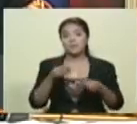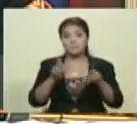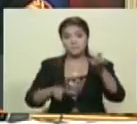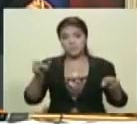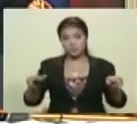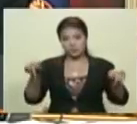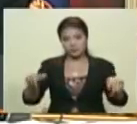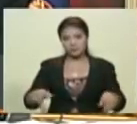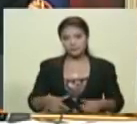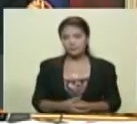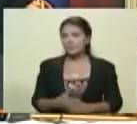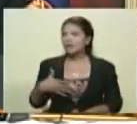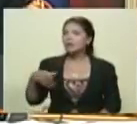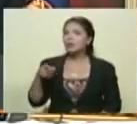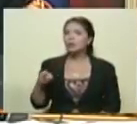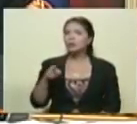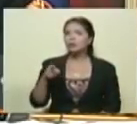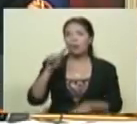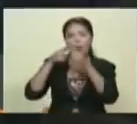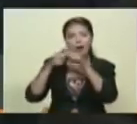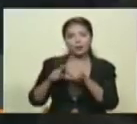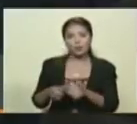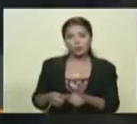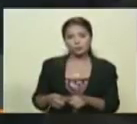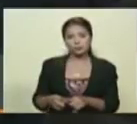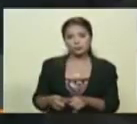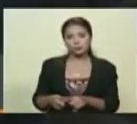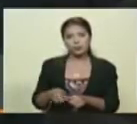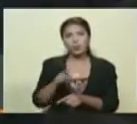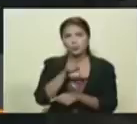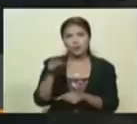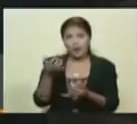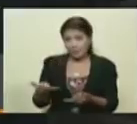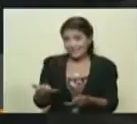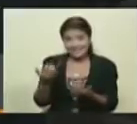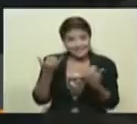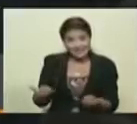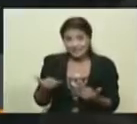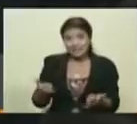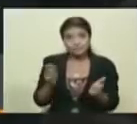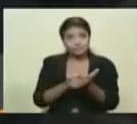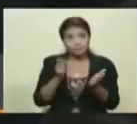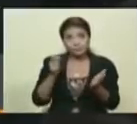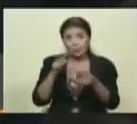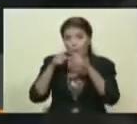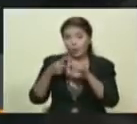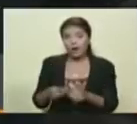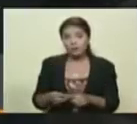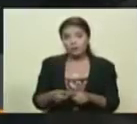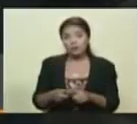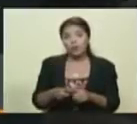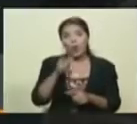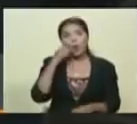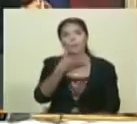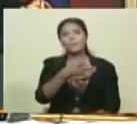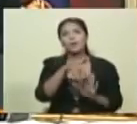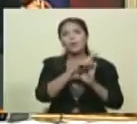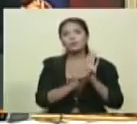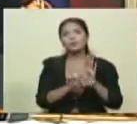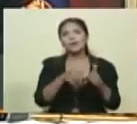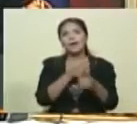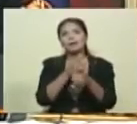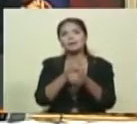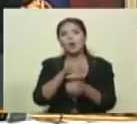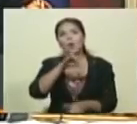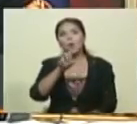Ernesto, hiciera ahorita un cálculo. Ahorita, pero ya. El constituyente asistente es